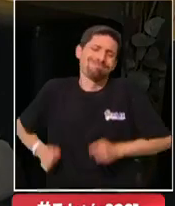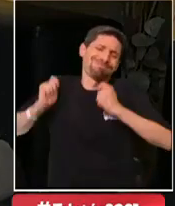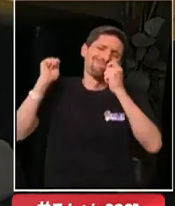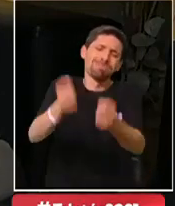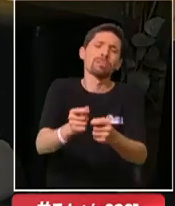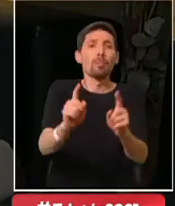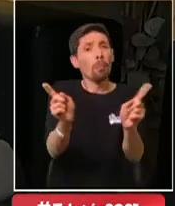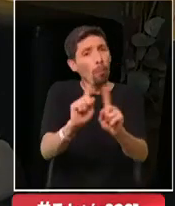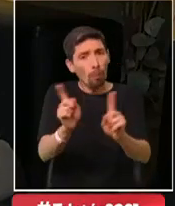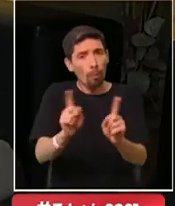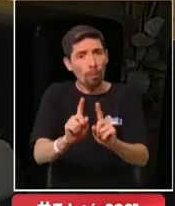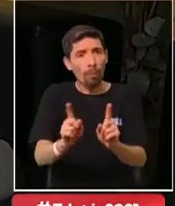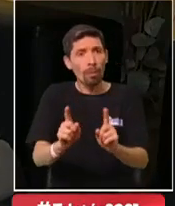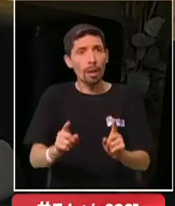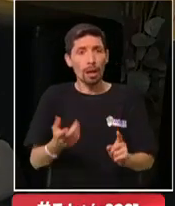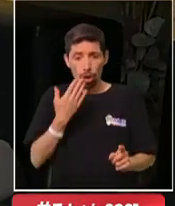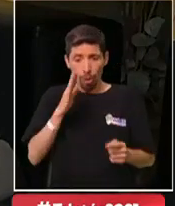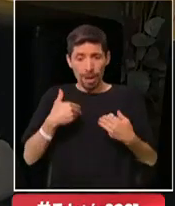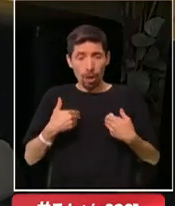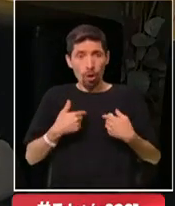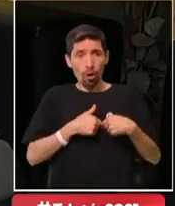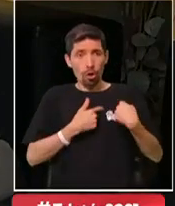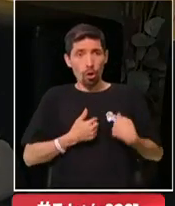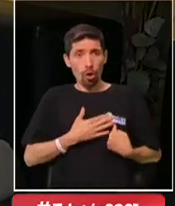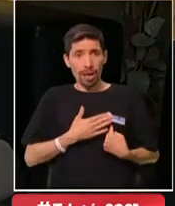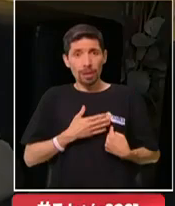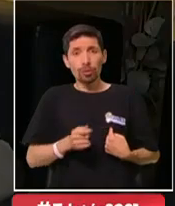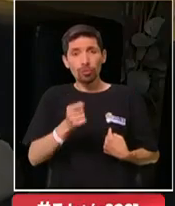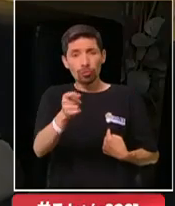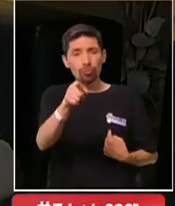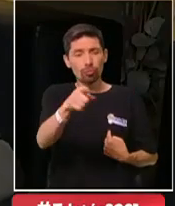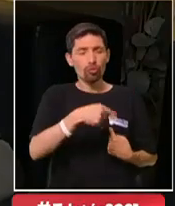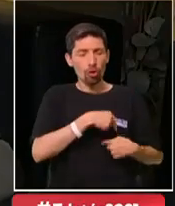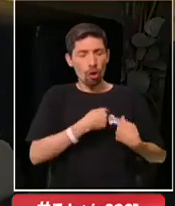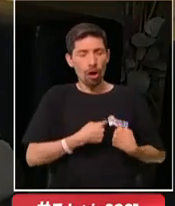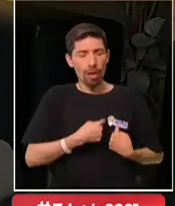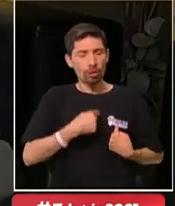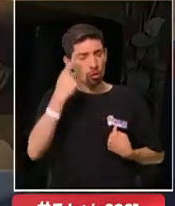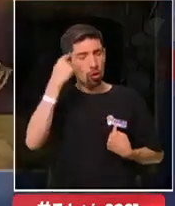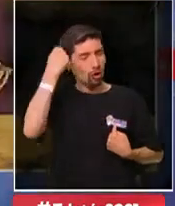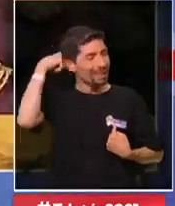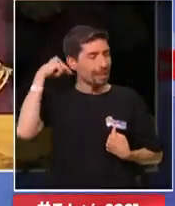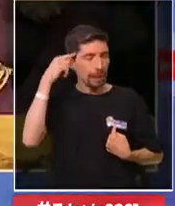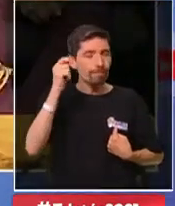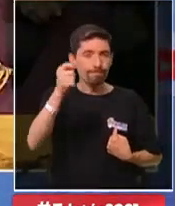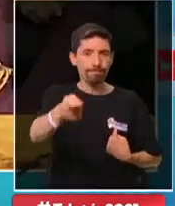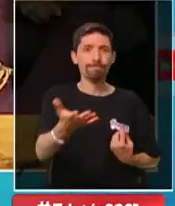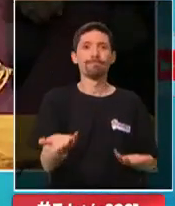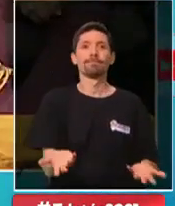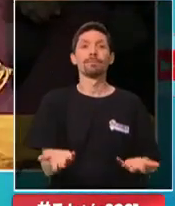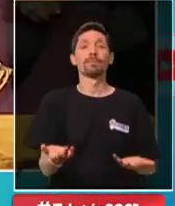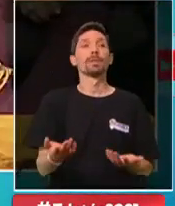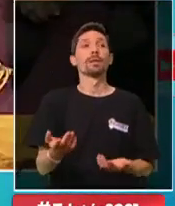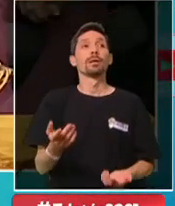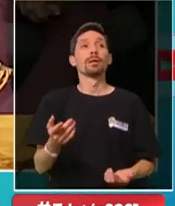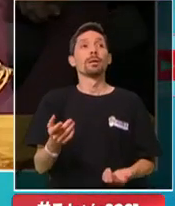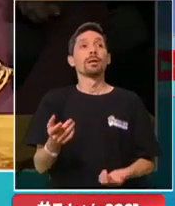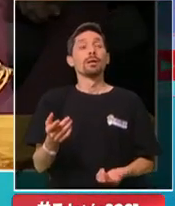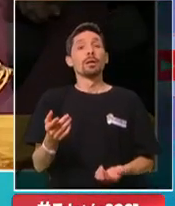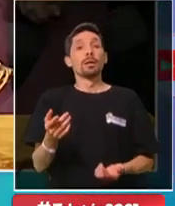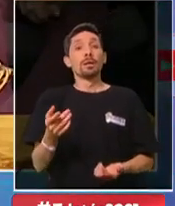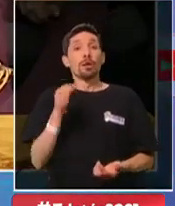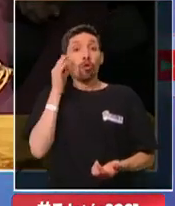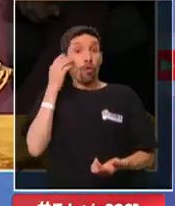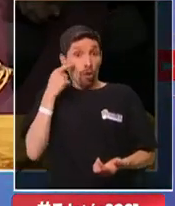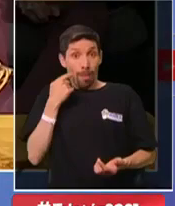que entreguen lo mejor que hay en sus corazones y en sus conciencias. Yolanda, te quiero dar las gracias.